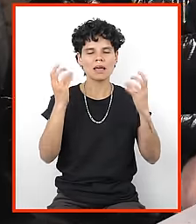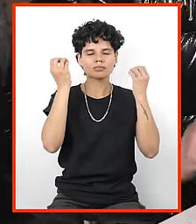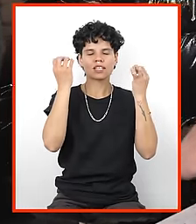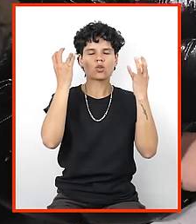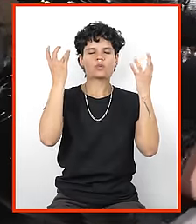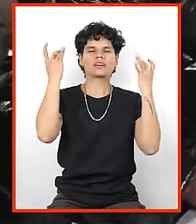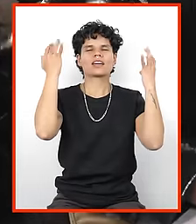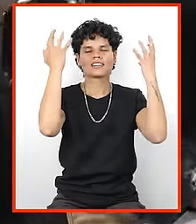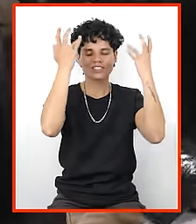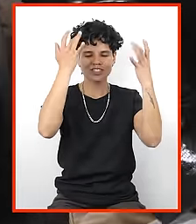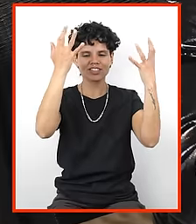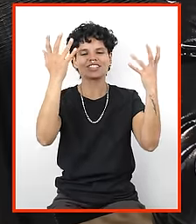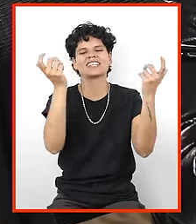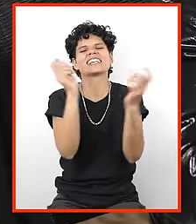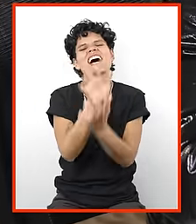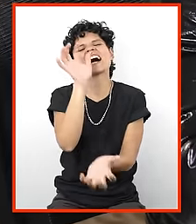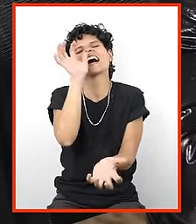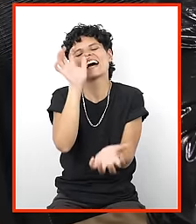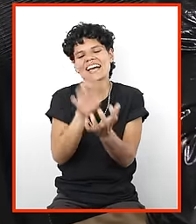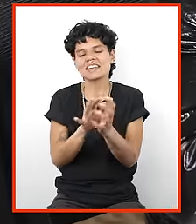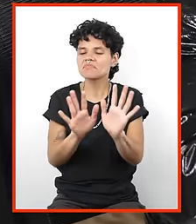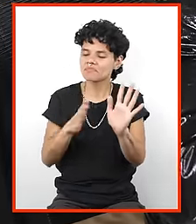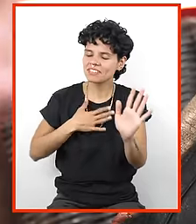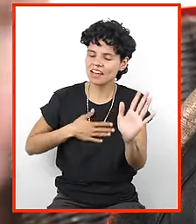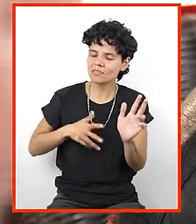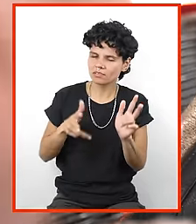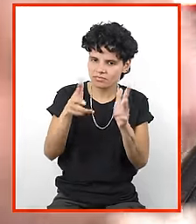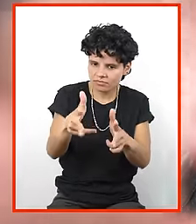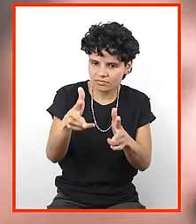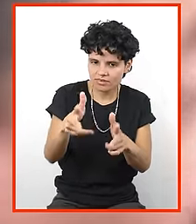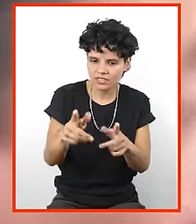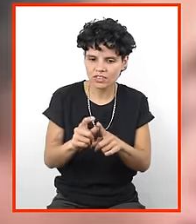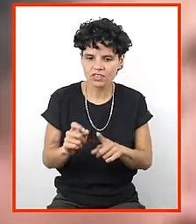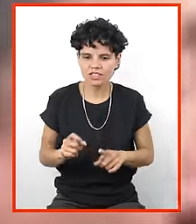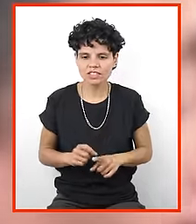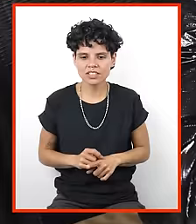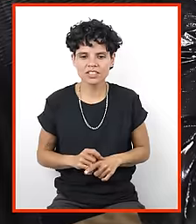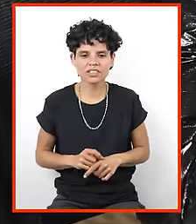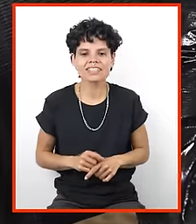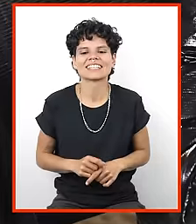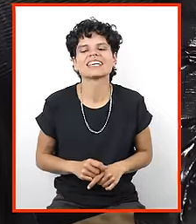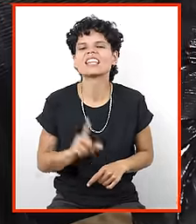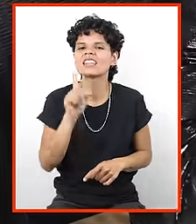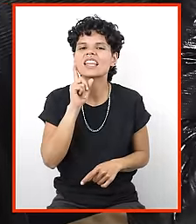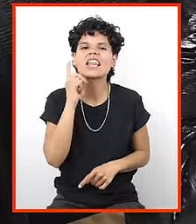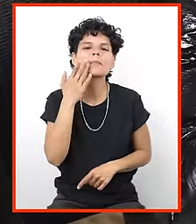iluminación. ¡Ay! No te sientas presionada, si igual. No, ¿hay color piel?